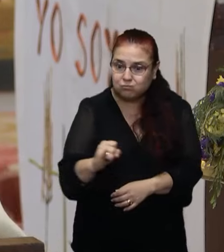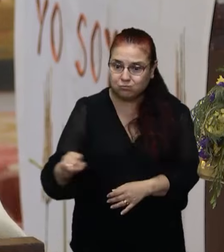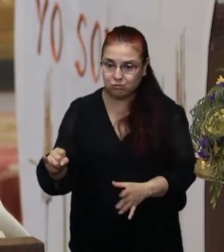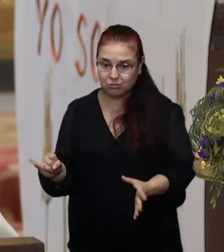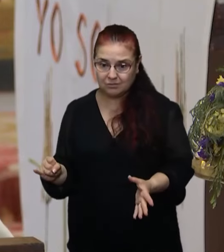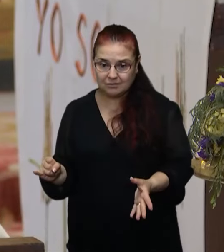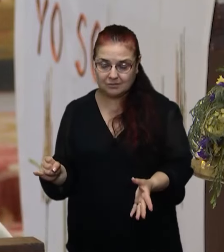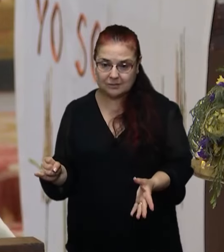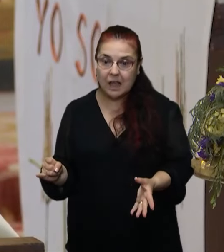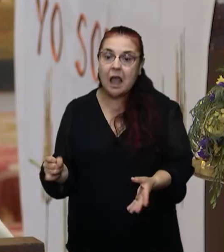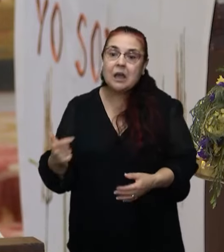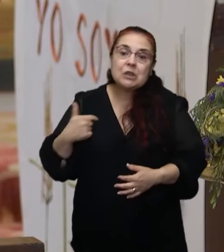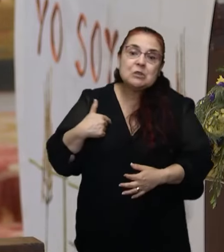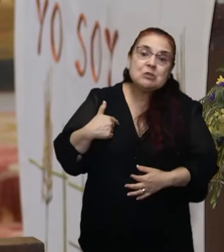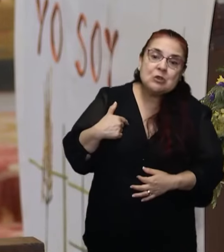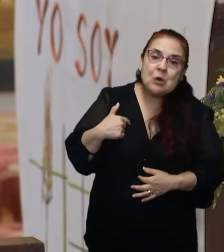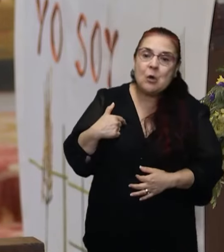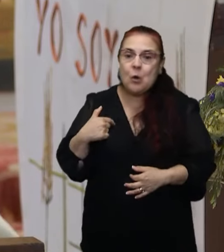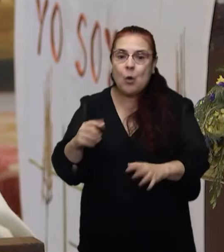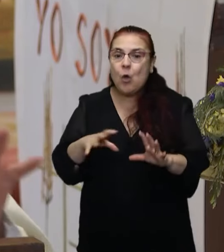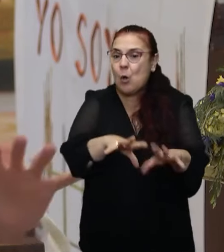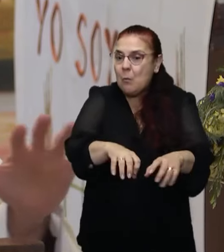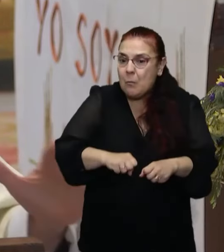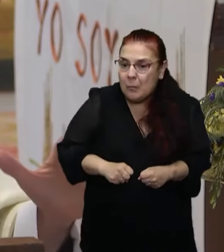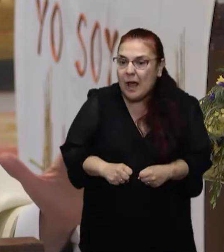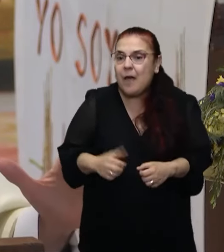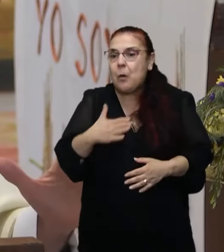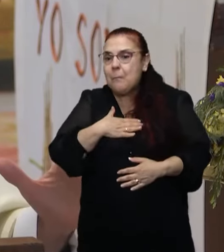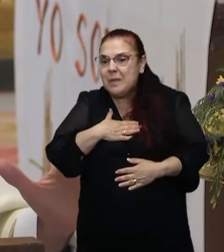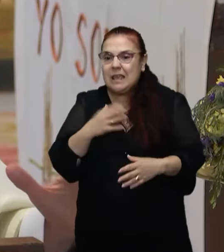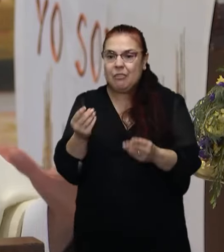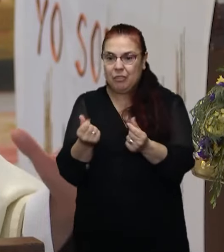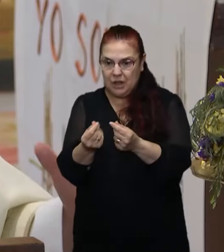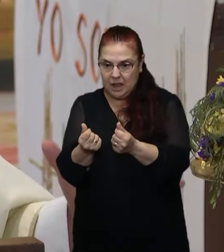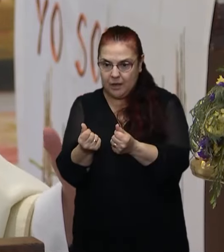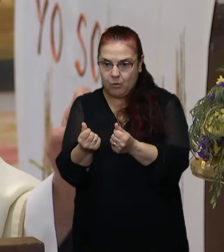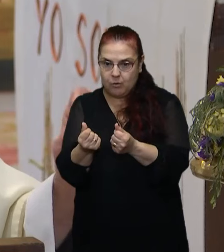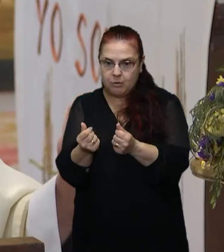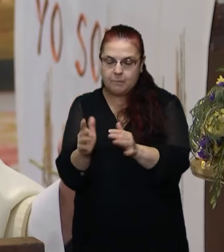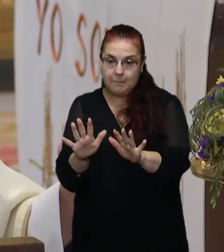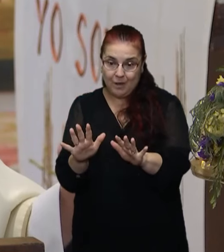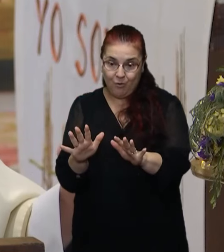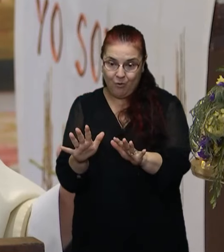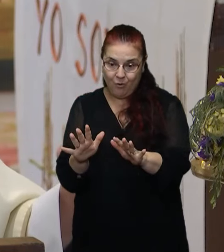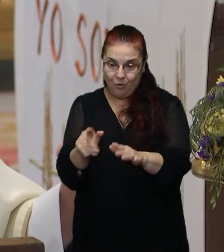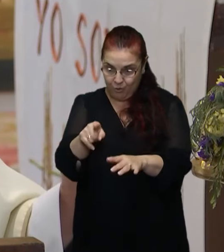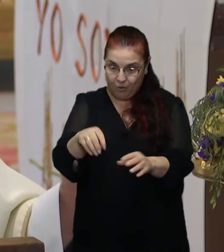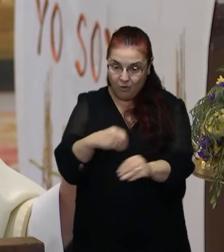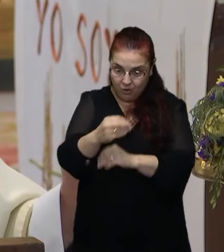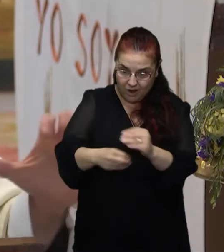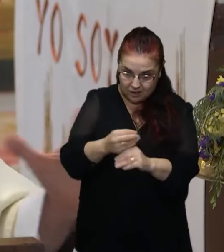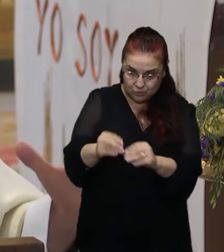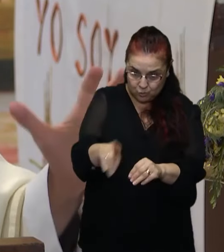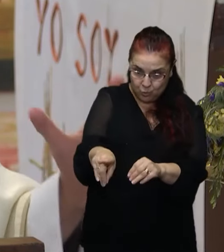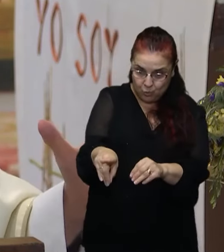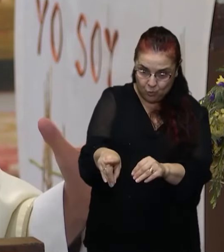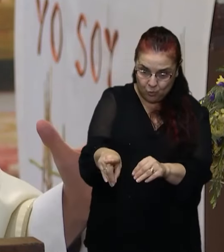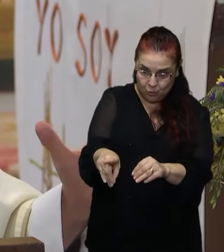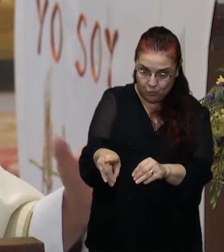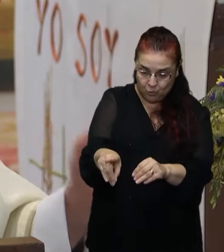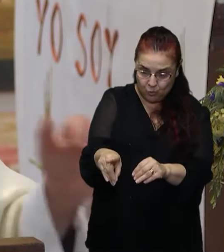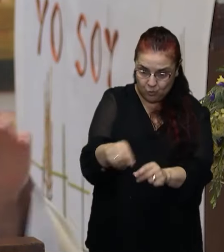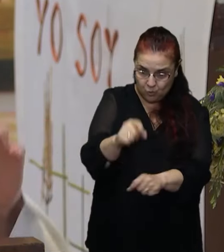Ah, no, es que yo esto me lo he comprado con mi dinero. De acuerdo, bien. Pero no lo has hecho tú. Por